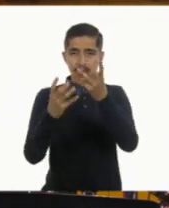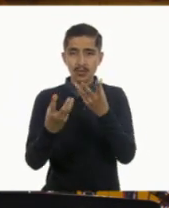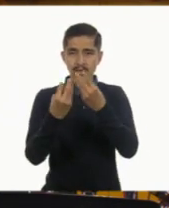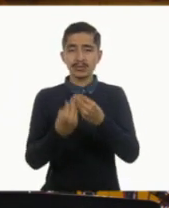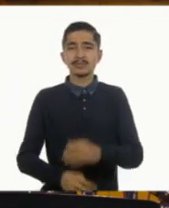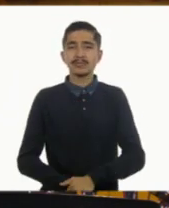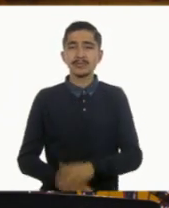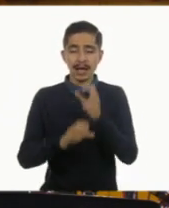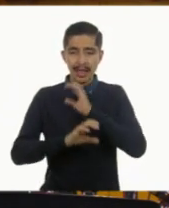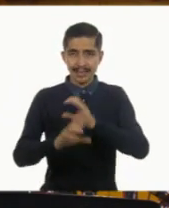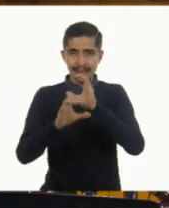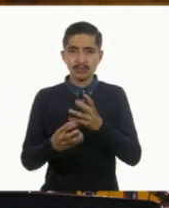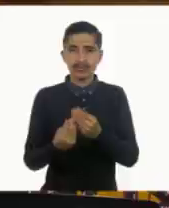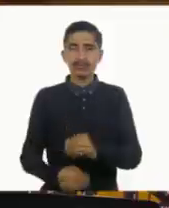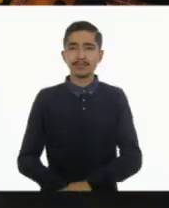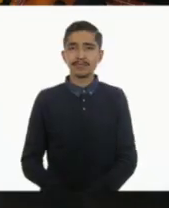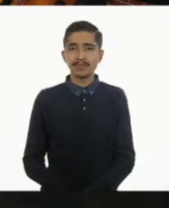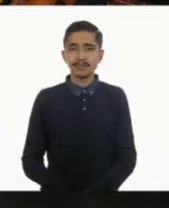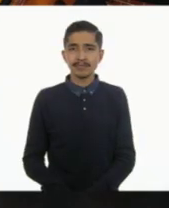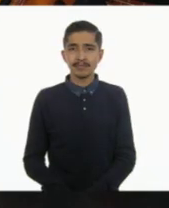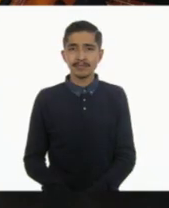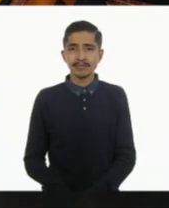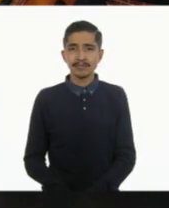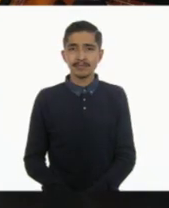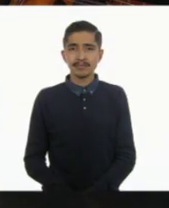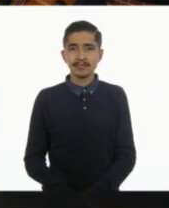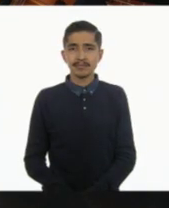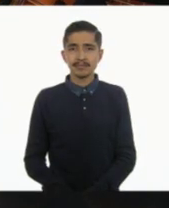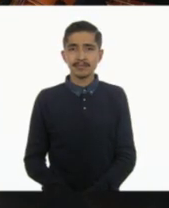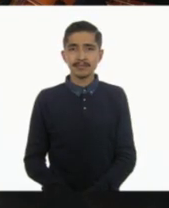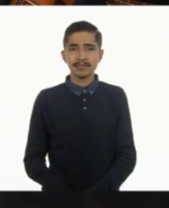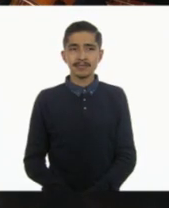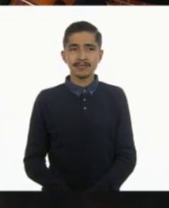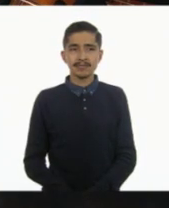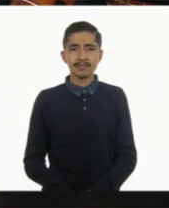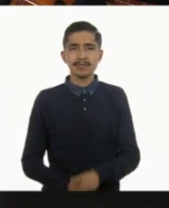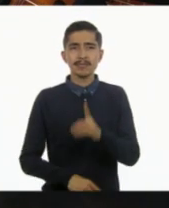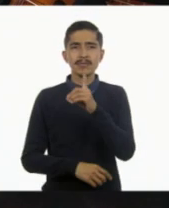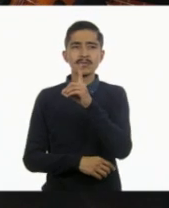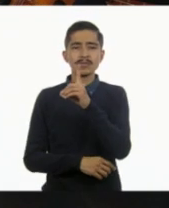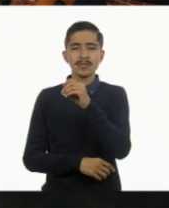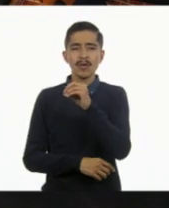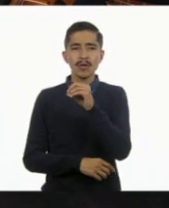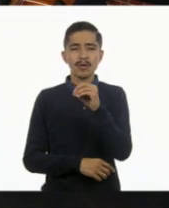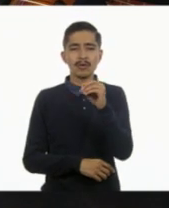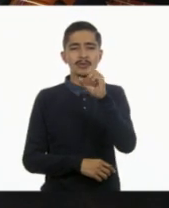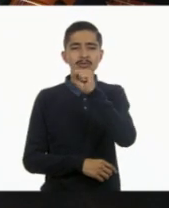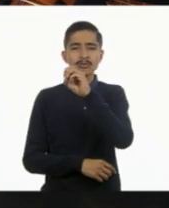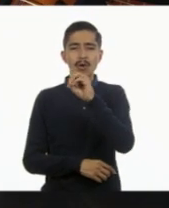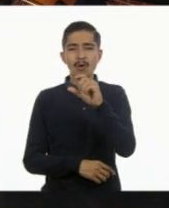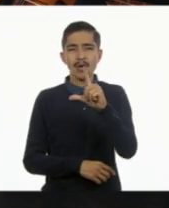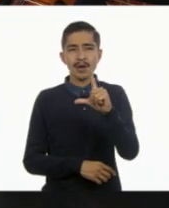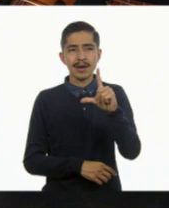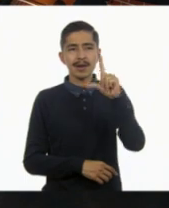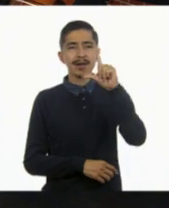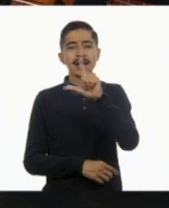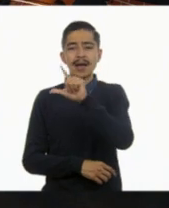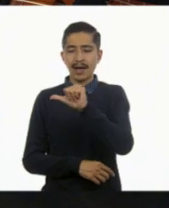juntos. Canten con nosotros. 3 y Do,